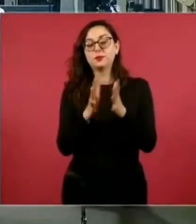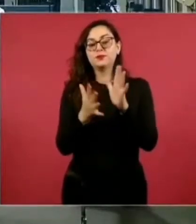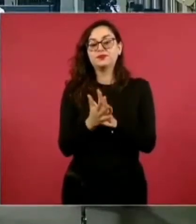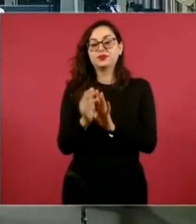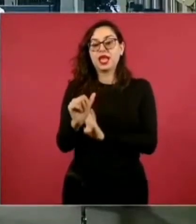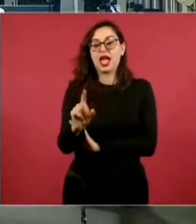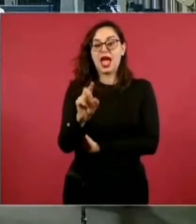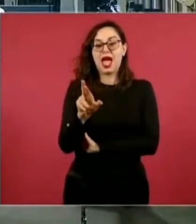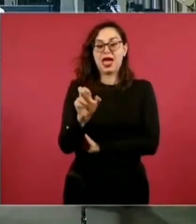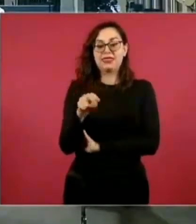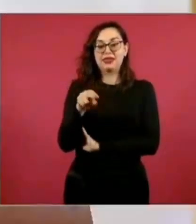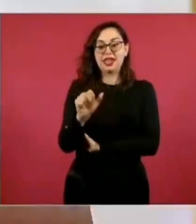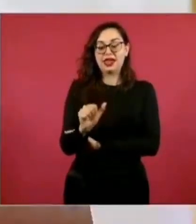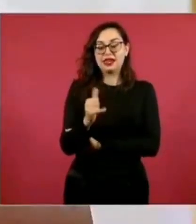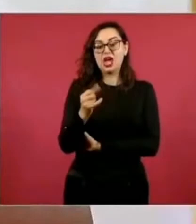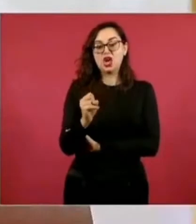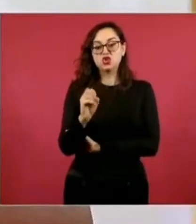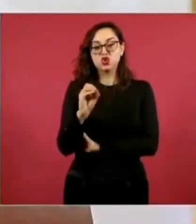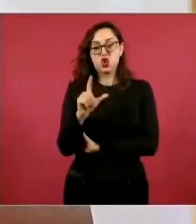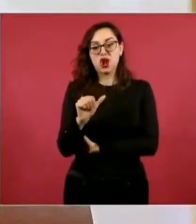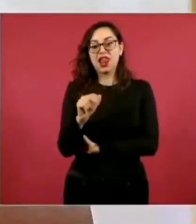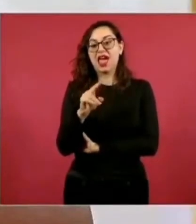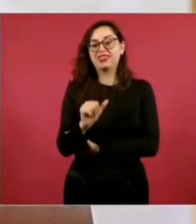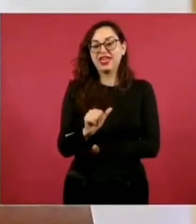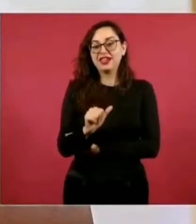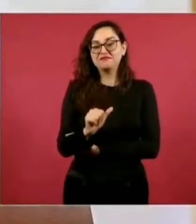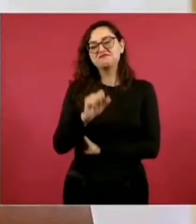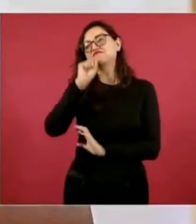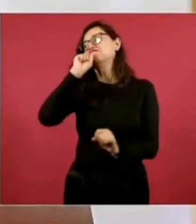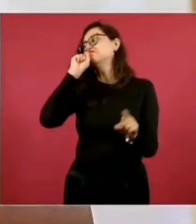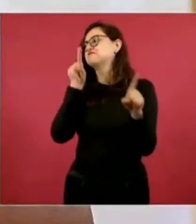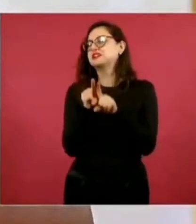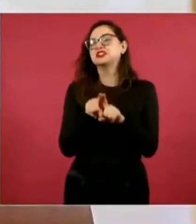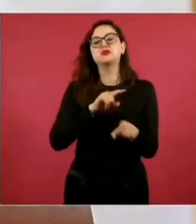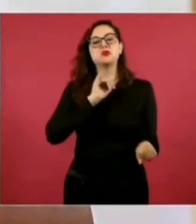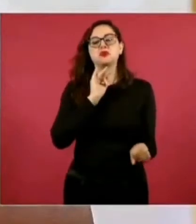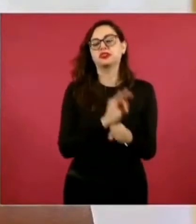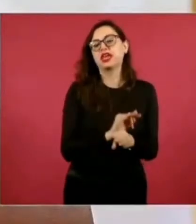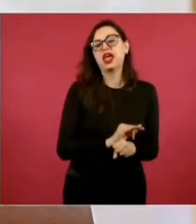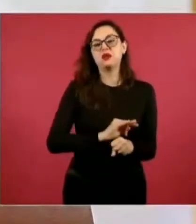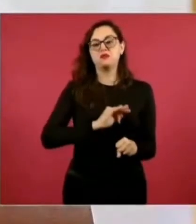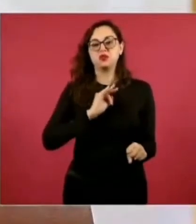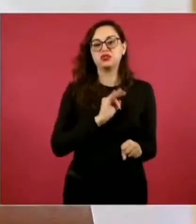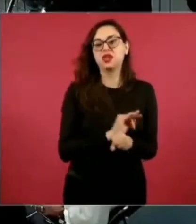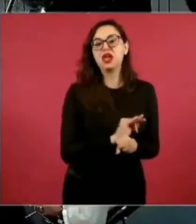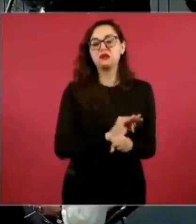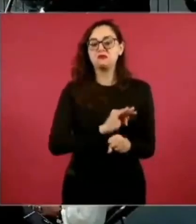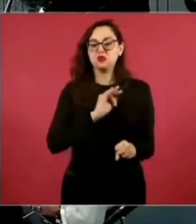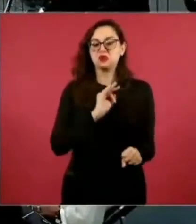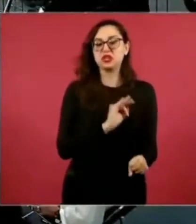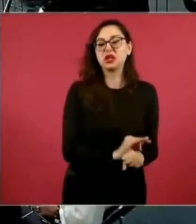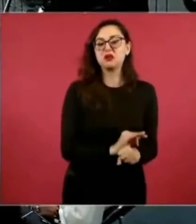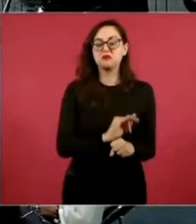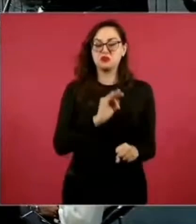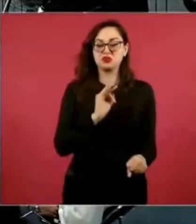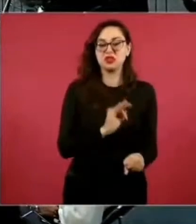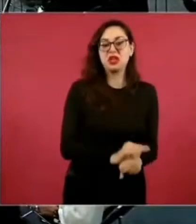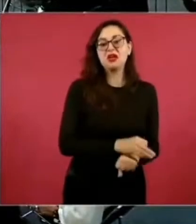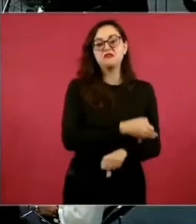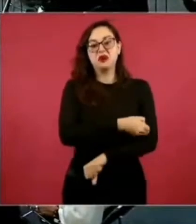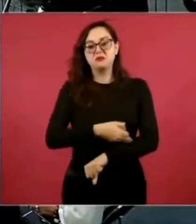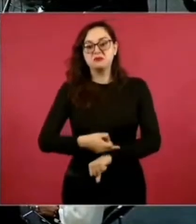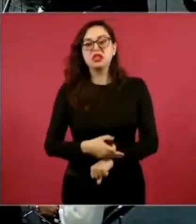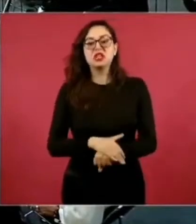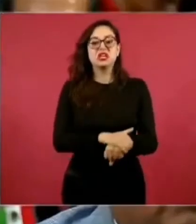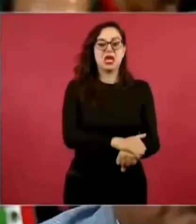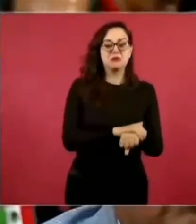Yolanda Vega Marroquín, que hace exactamente lo mismo, seguir protegiendo a él, a su familia, a sus amigos, a